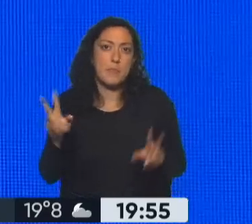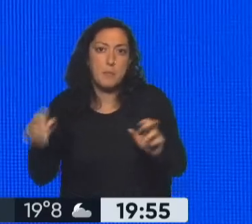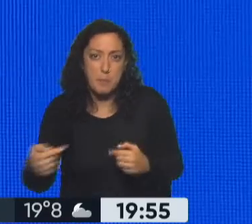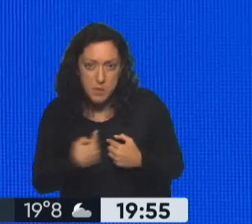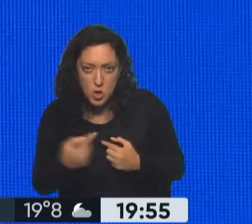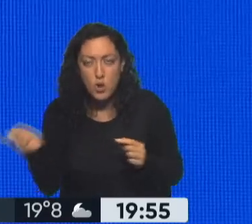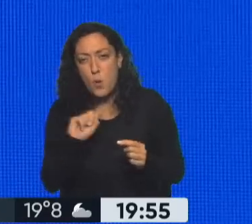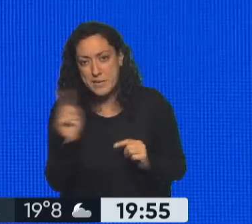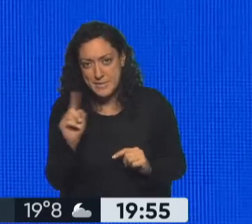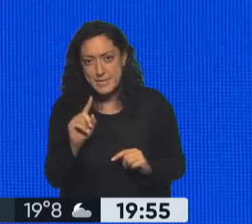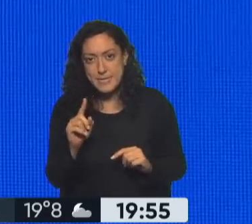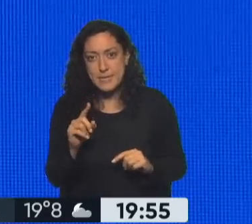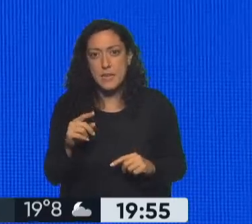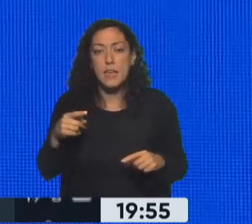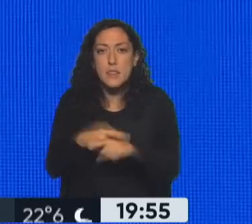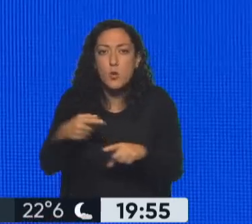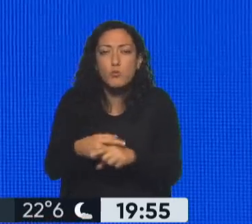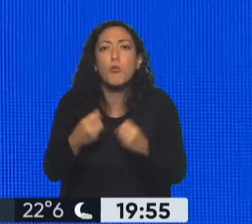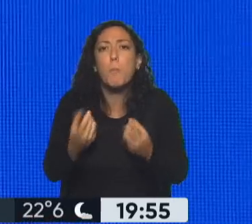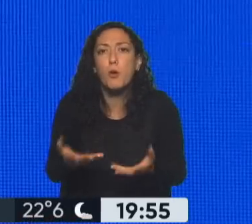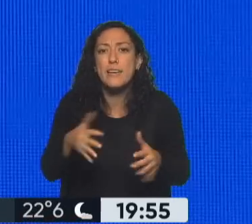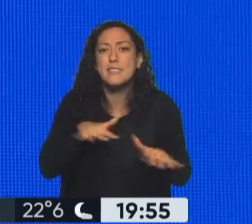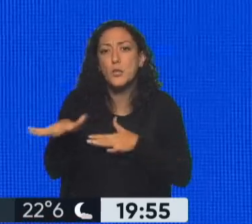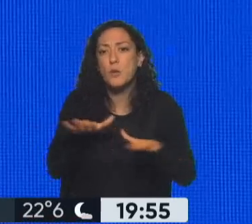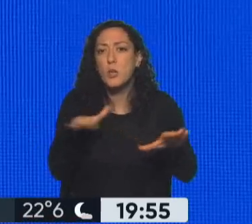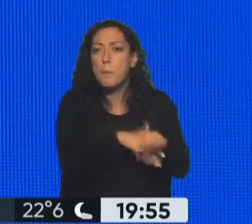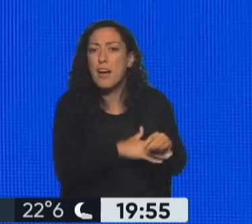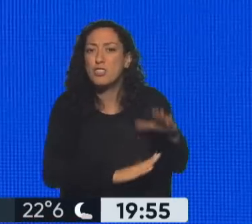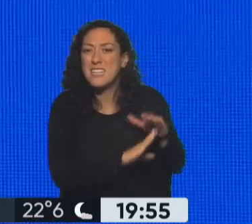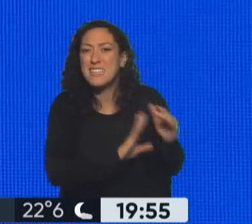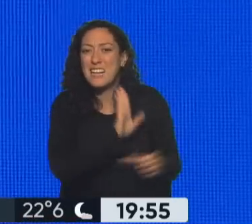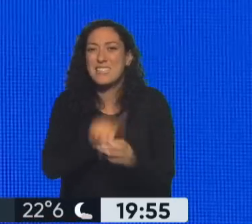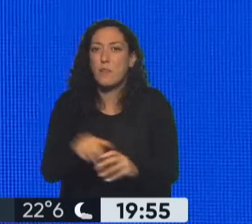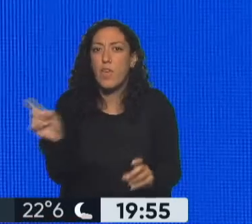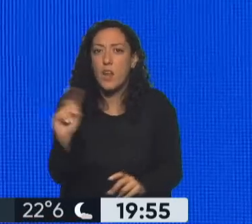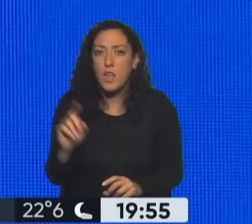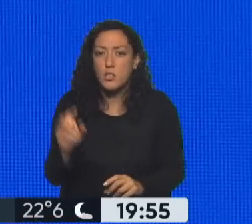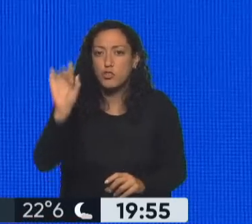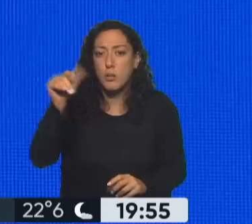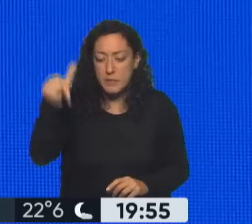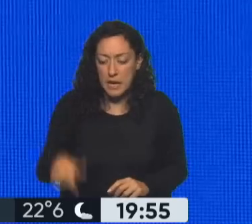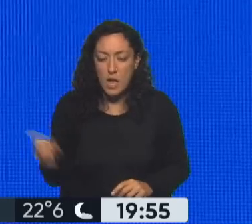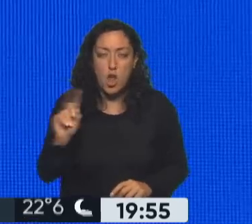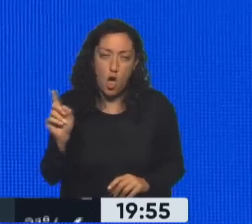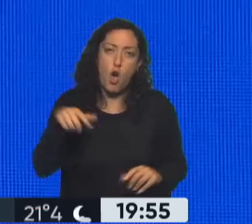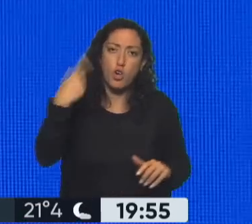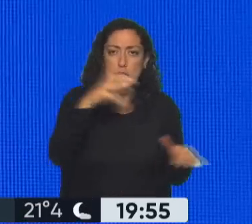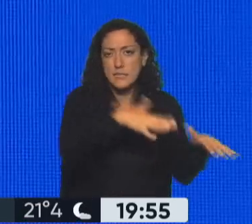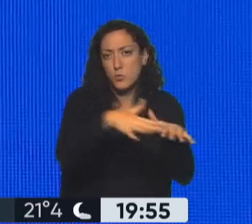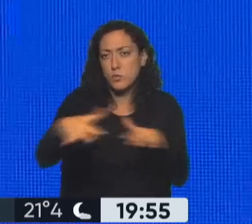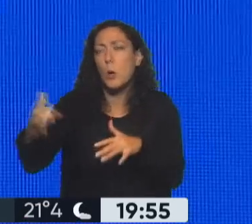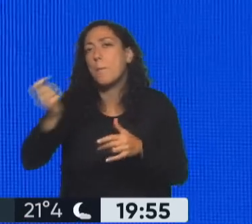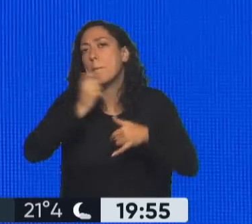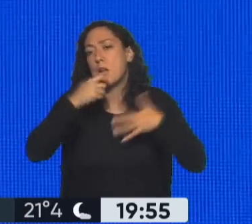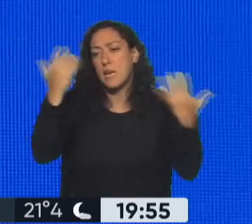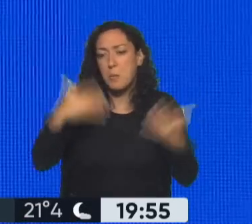fueron precisamente por esta situación del Banco Central que no intervenía no solamente acá, sino en otras situaciones, como por